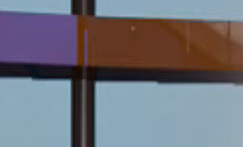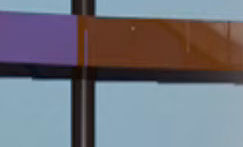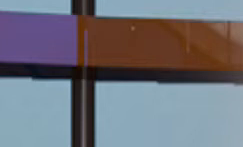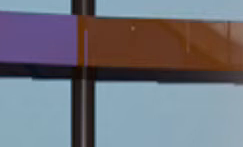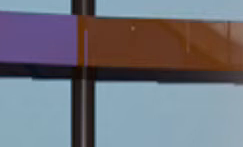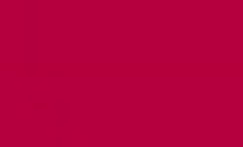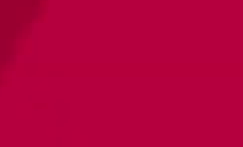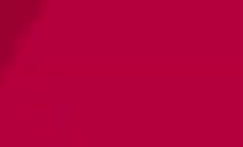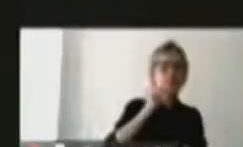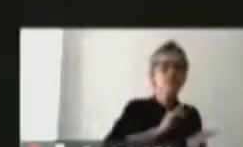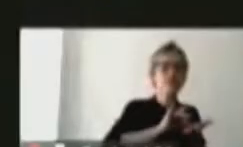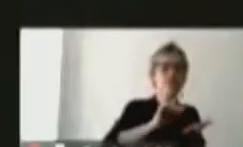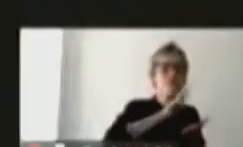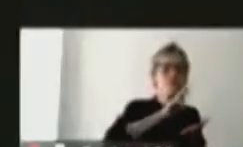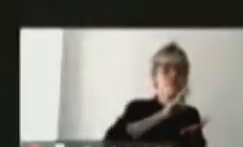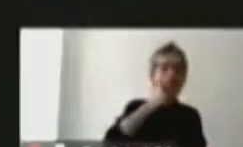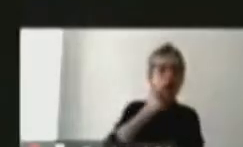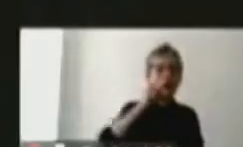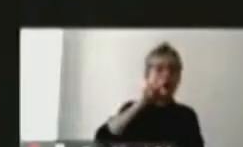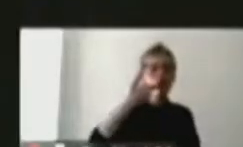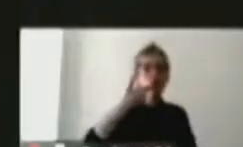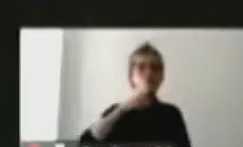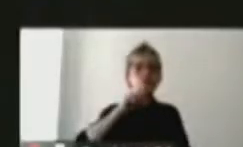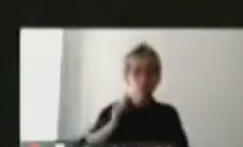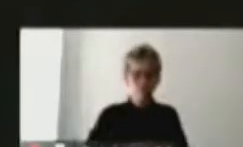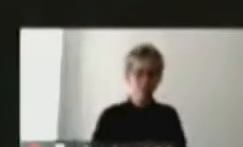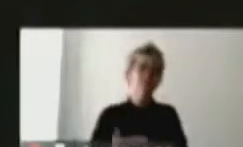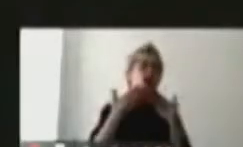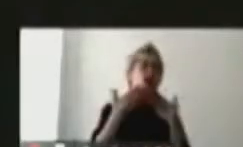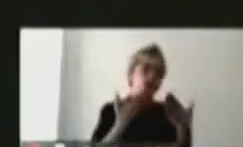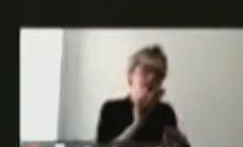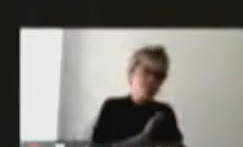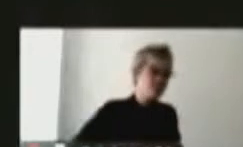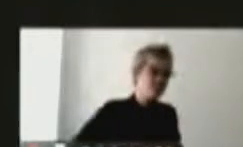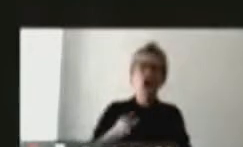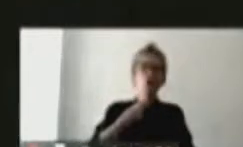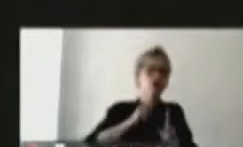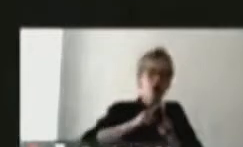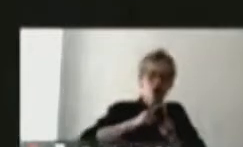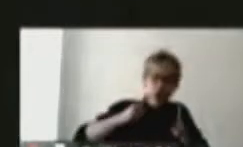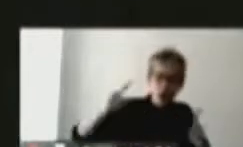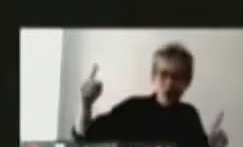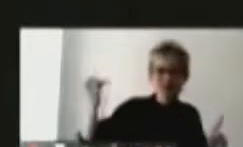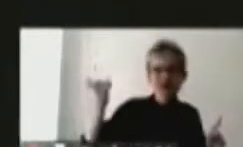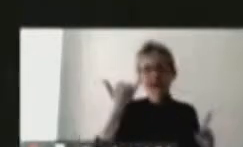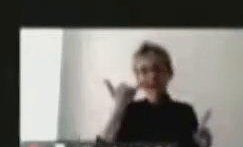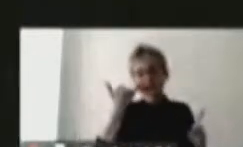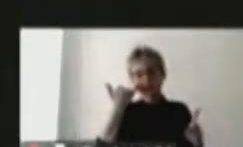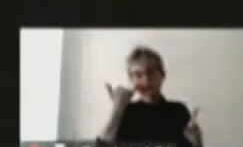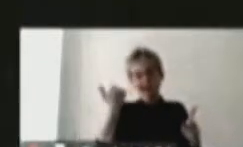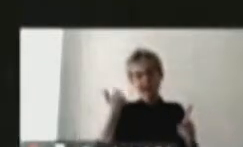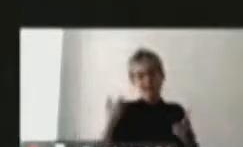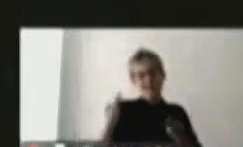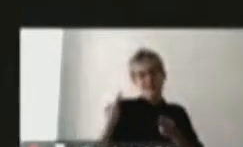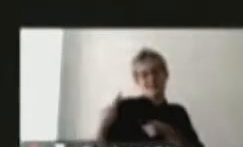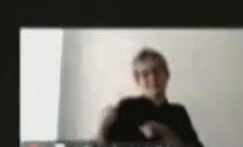en Entre Ríos tenemos, según la ley, la 10.027, tenemos en los consejos deliberantes el 50 y 50 en la conformación de las listas, ¿no? Uh-huh. Pero